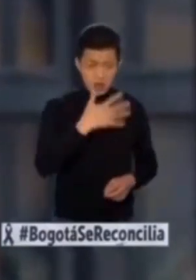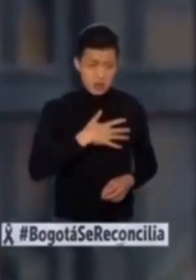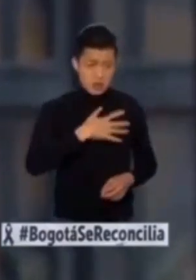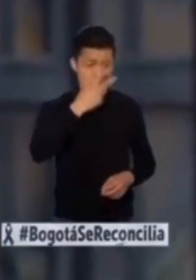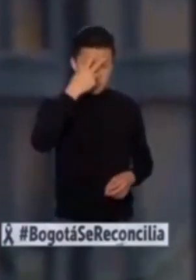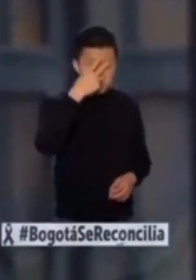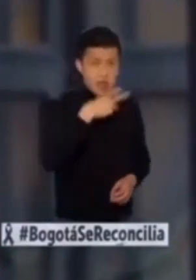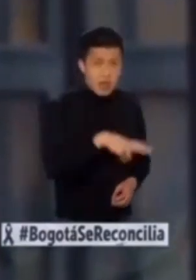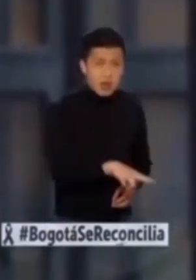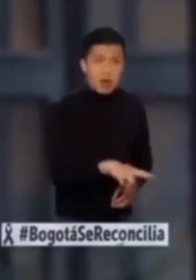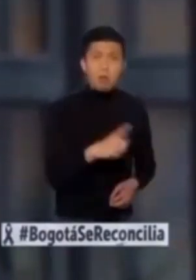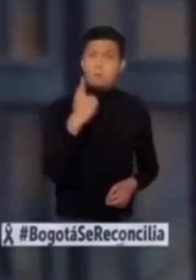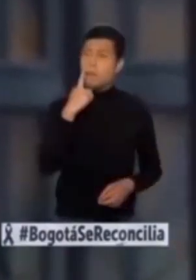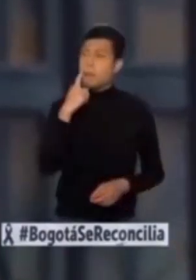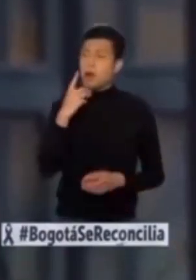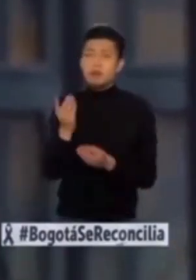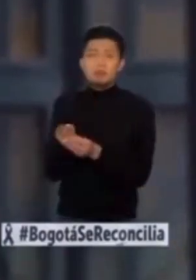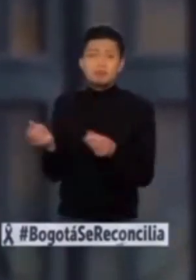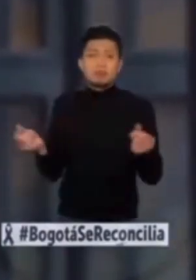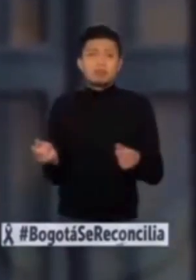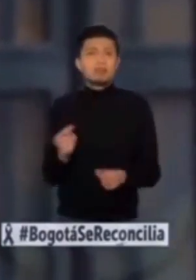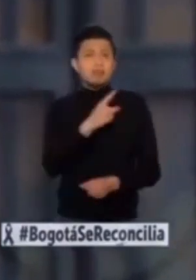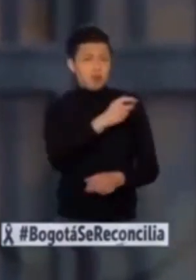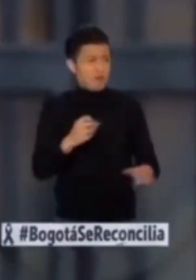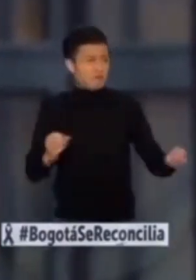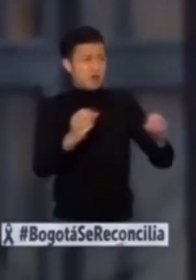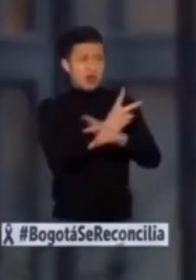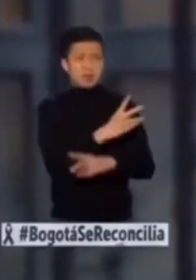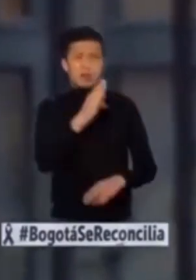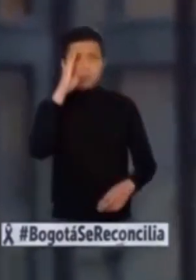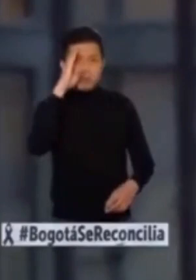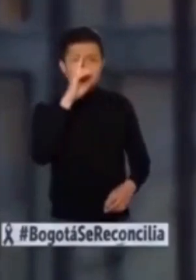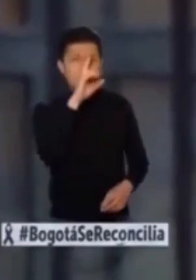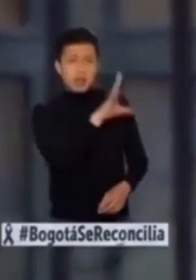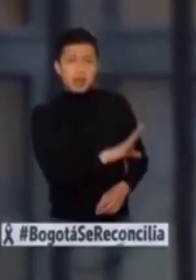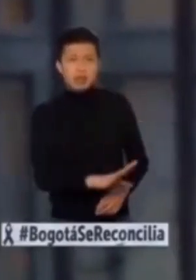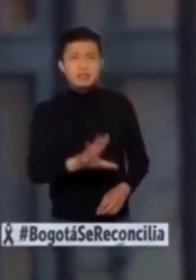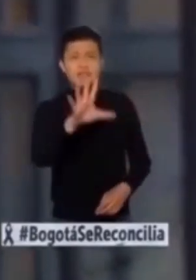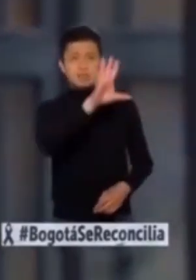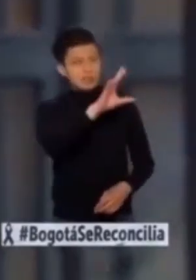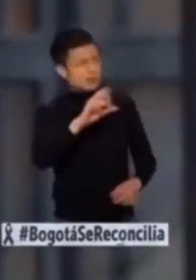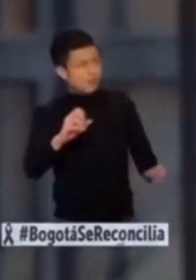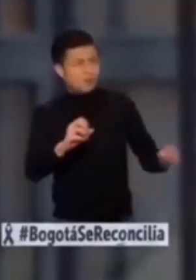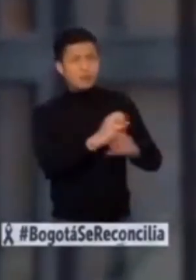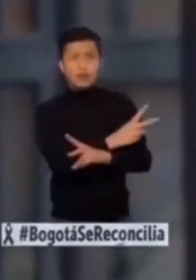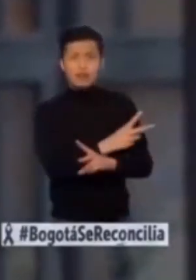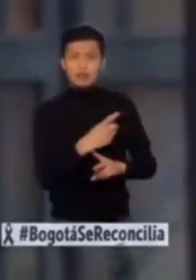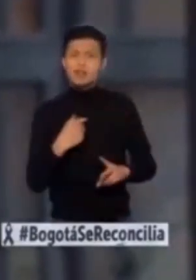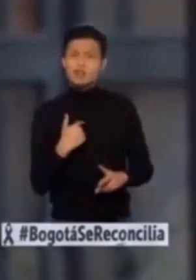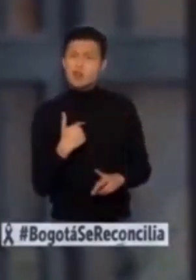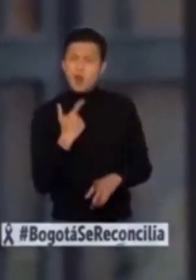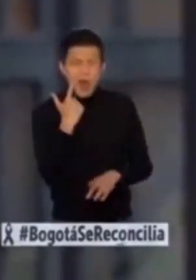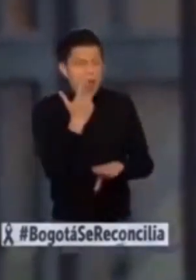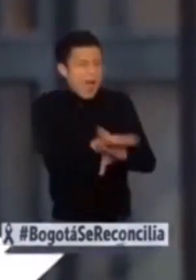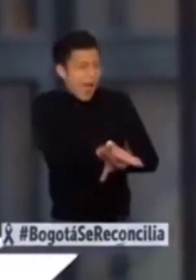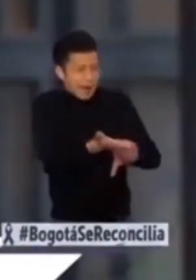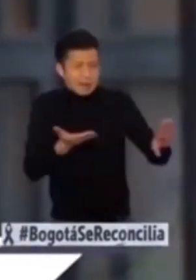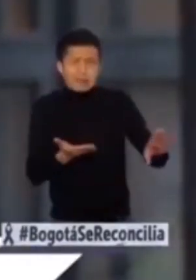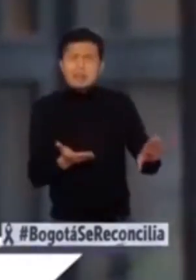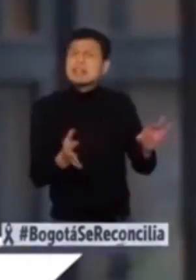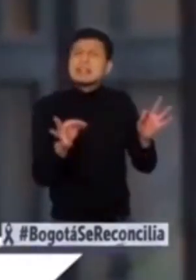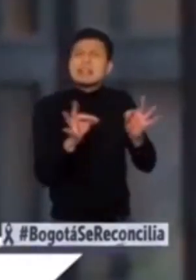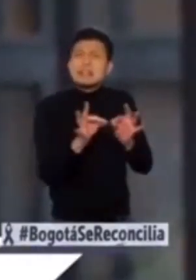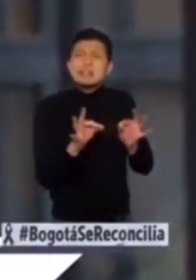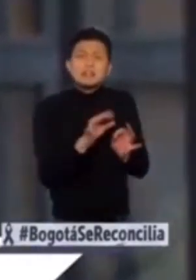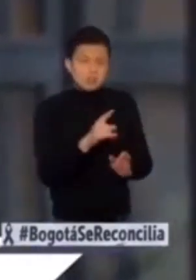por este acto violento por parte de la Policía Nacional. Y lo mínimo que les exijo es que le garanticen a él